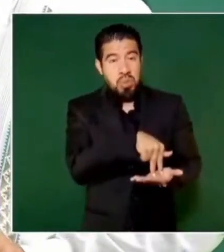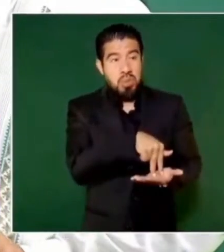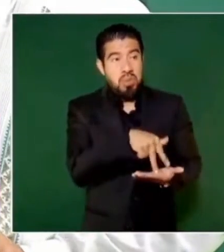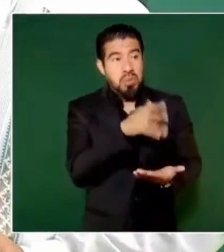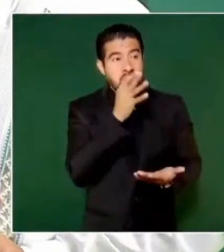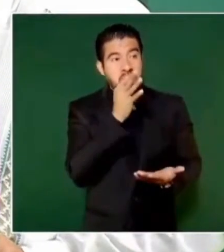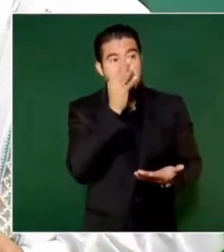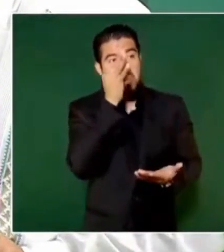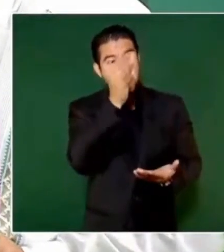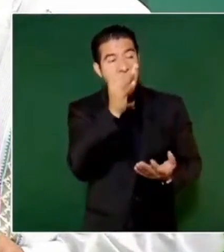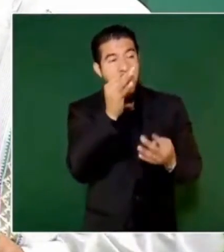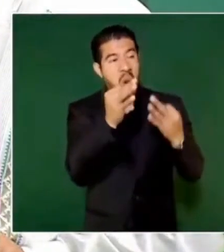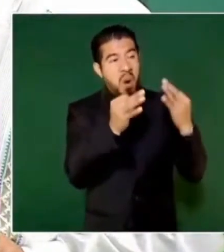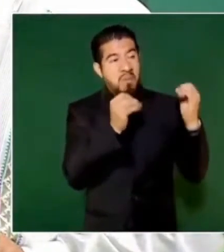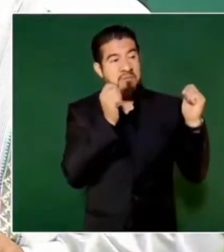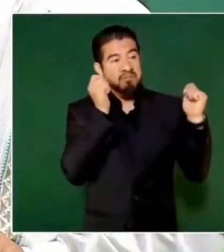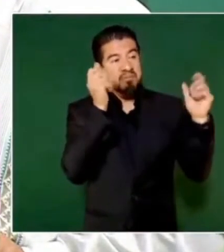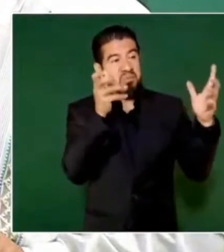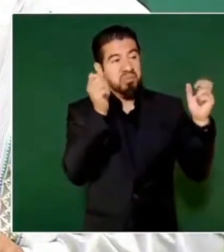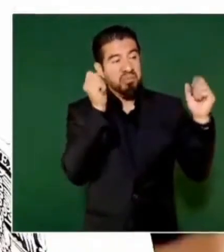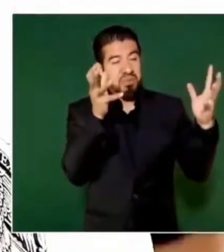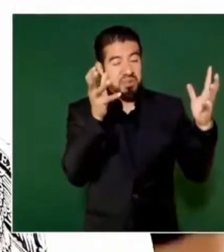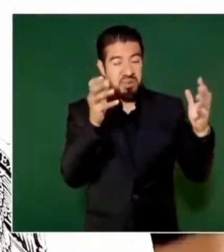de que